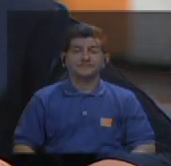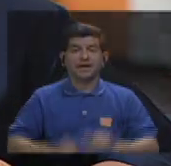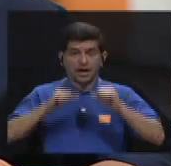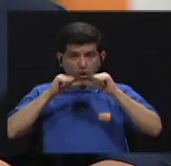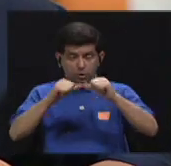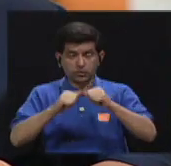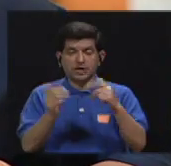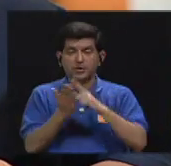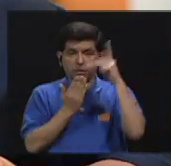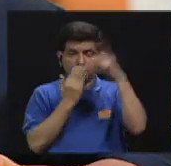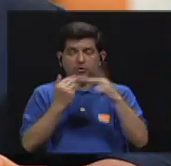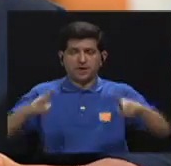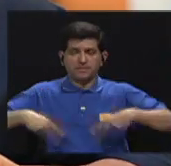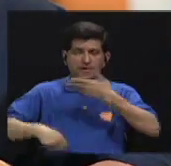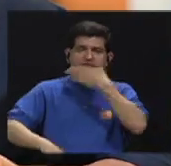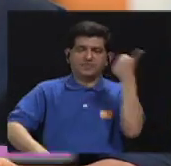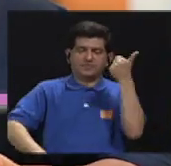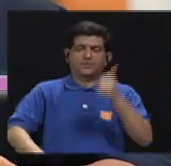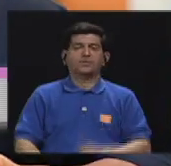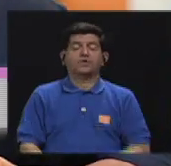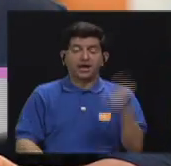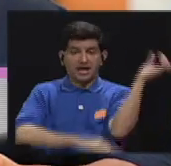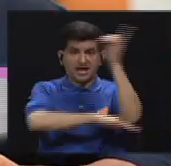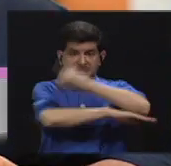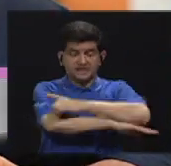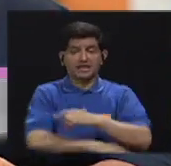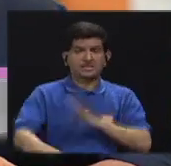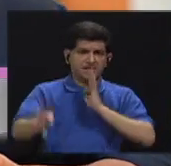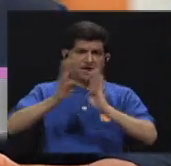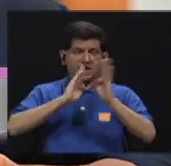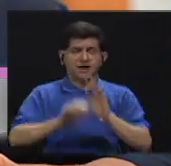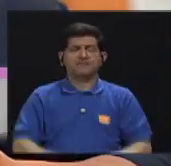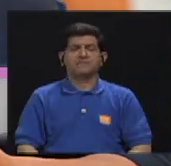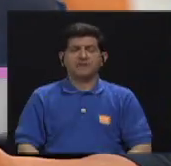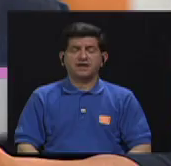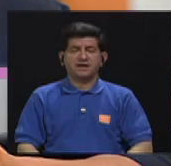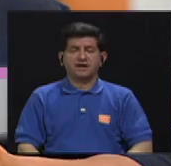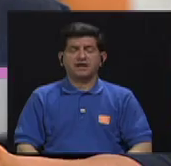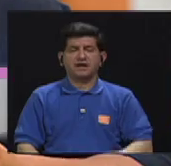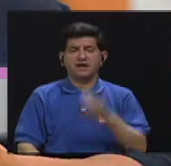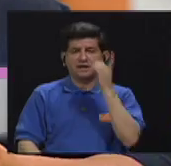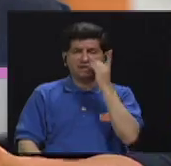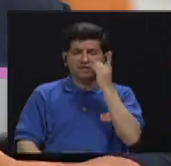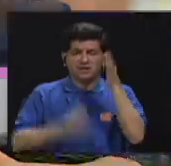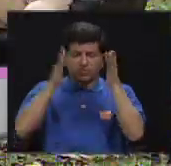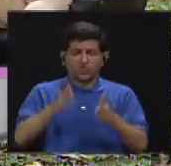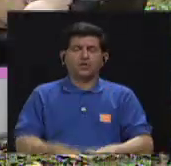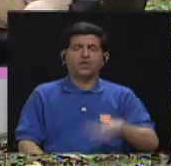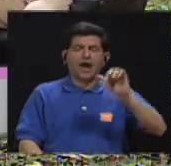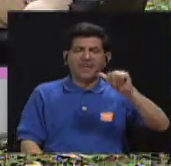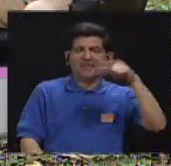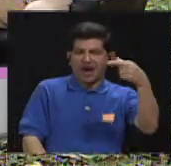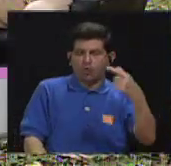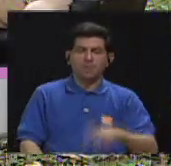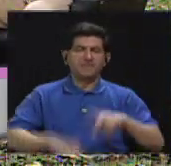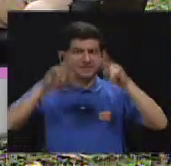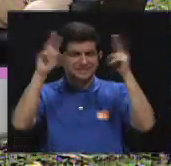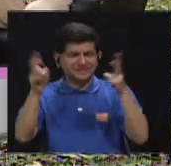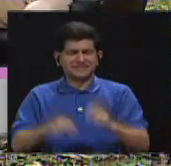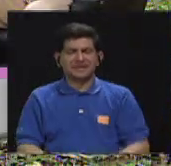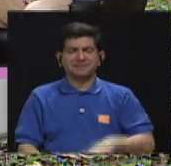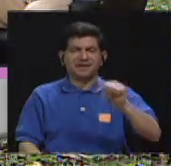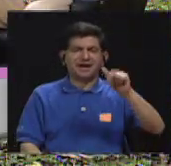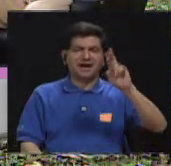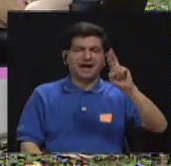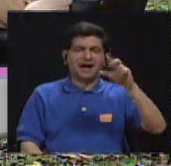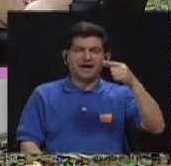Volvemos con más de su programa Vivir Mejor. El día de hoy conversando con el odontólogo Adrián Gómez y acerca del tema de la